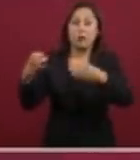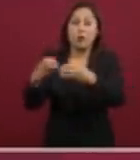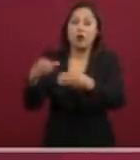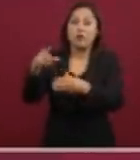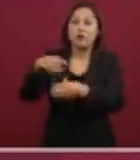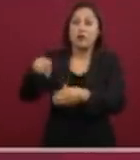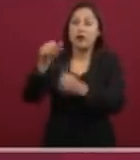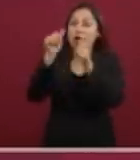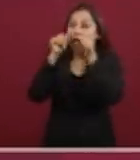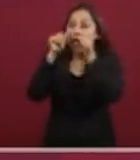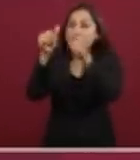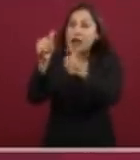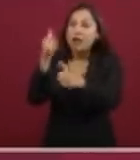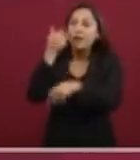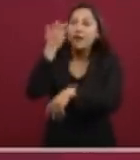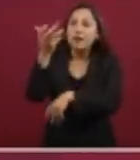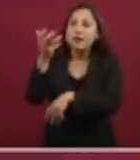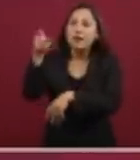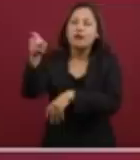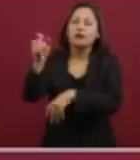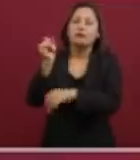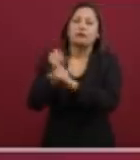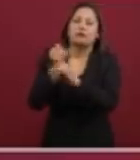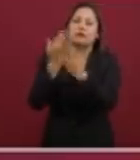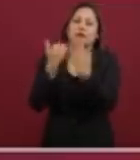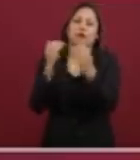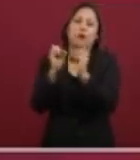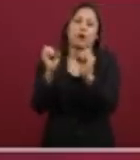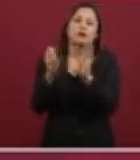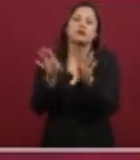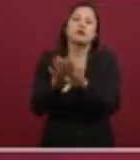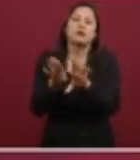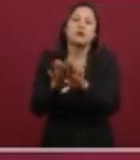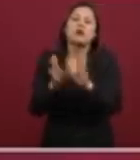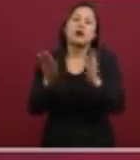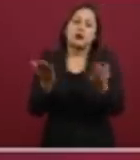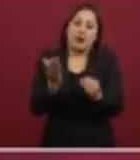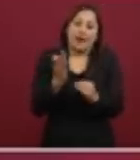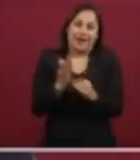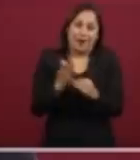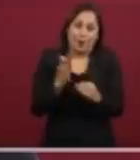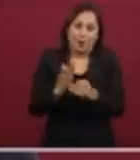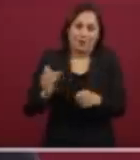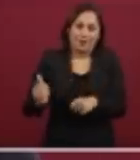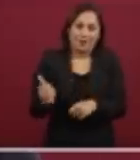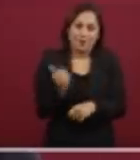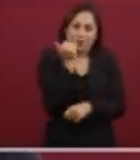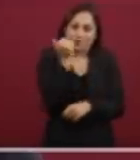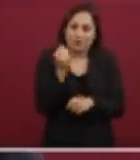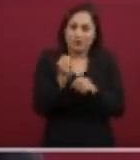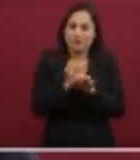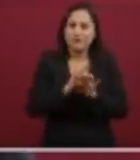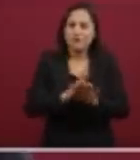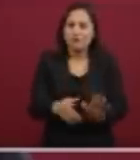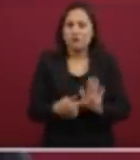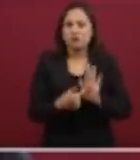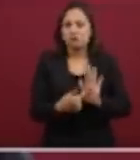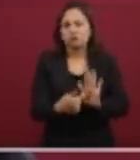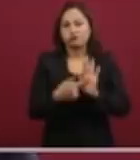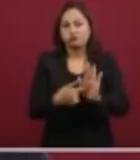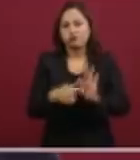superior. Entonces, por eso informar para que